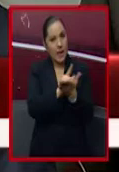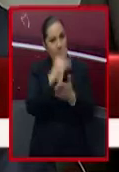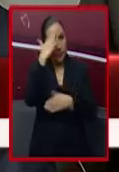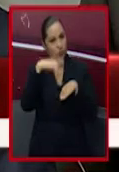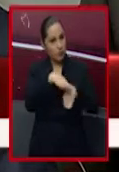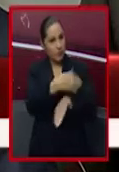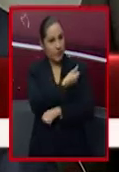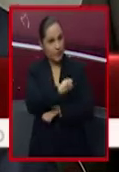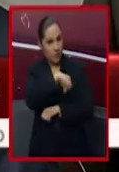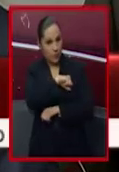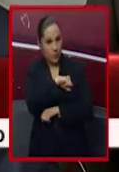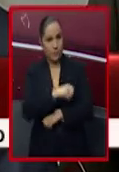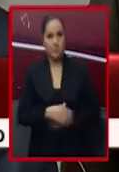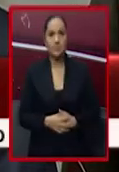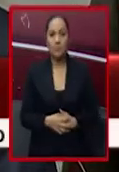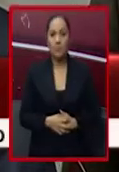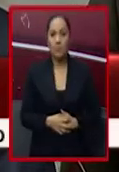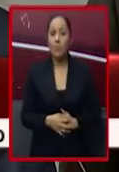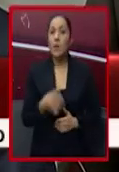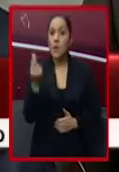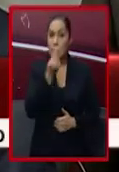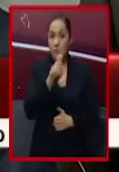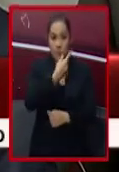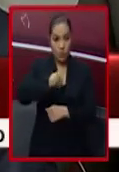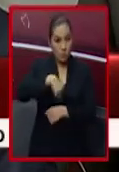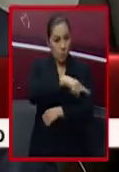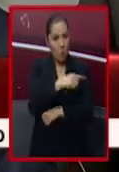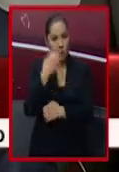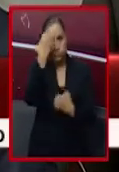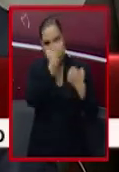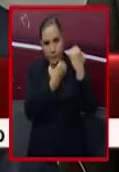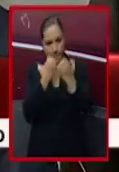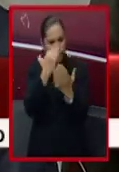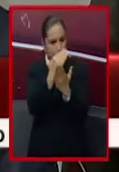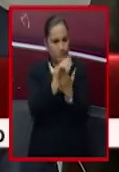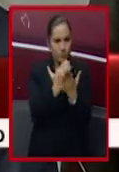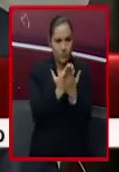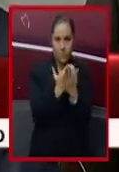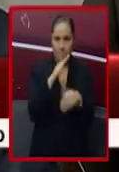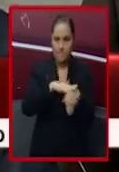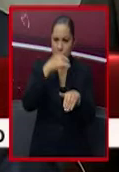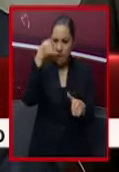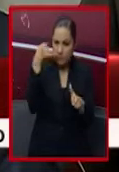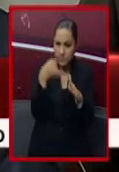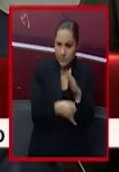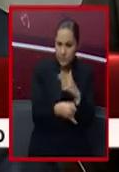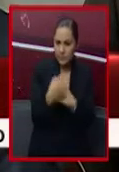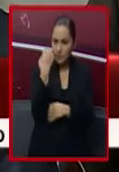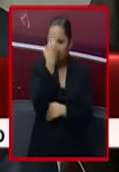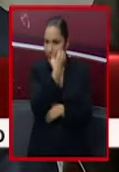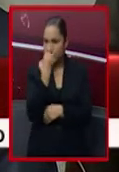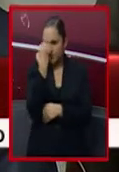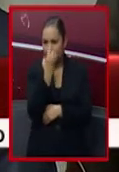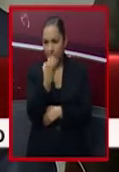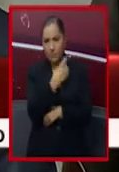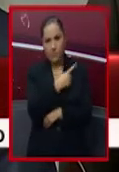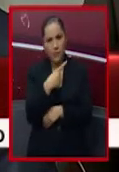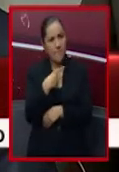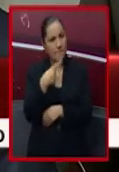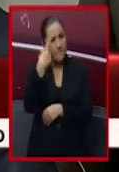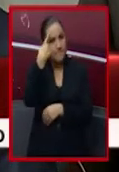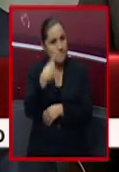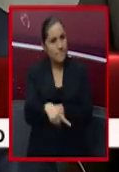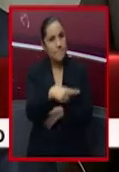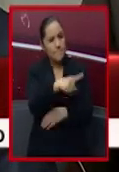Hemos de acometer el análisis y la resolución con la mayor simpatía a la